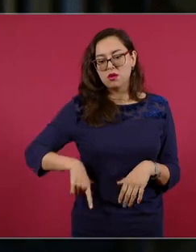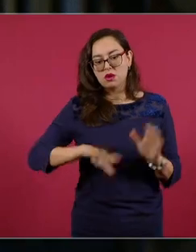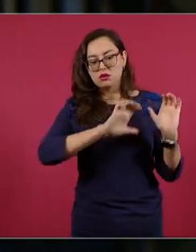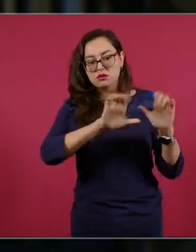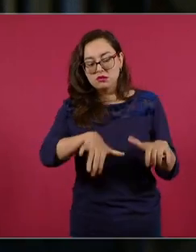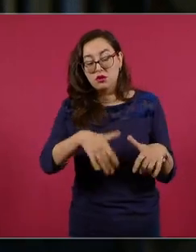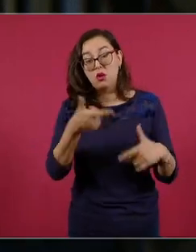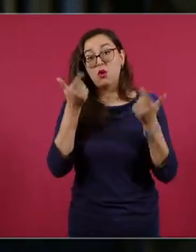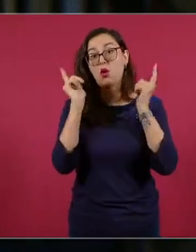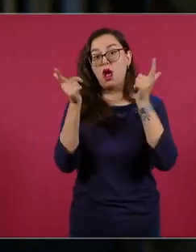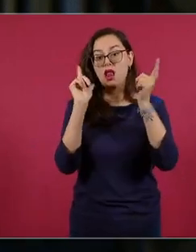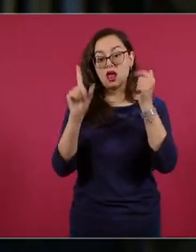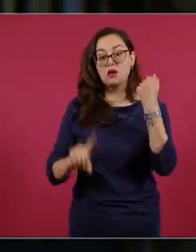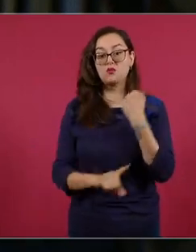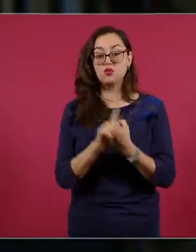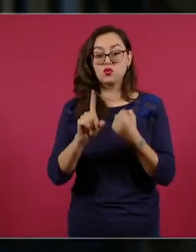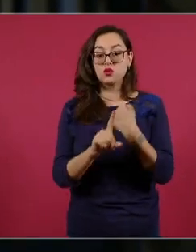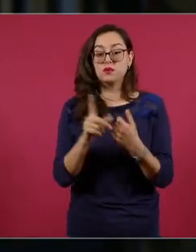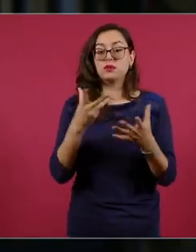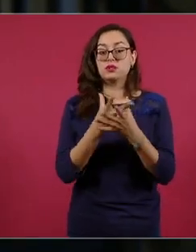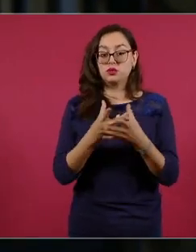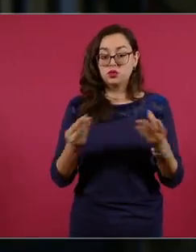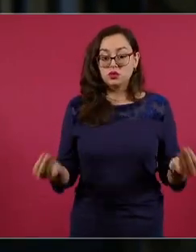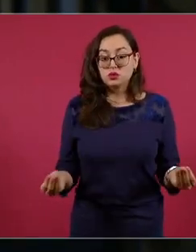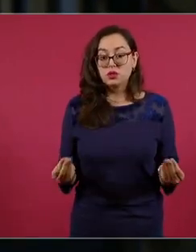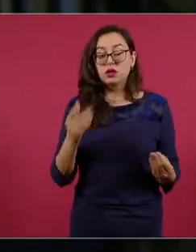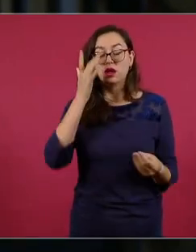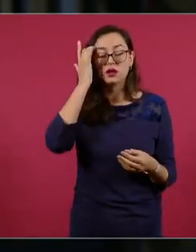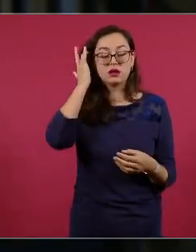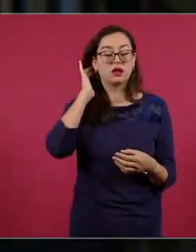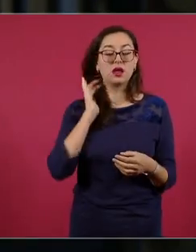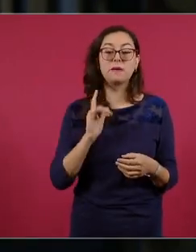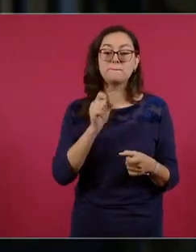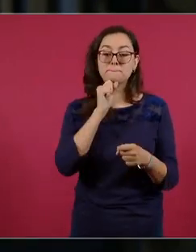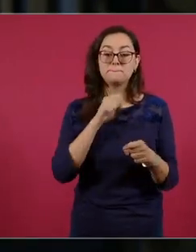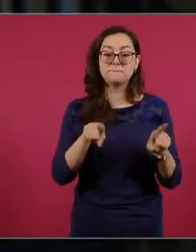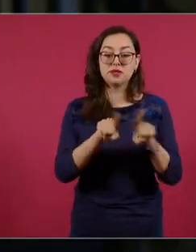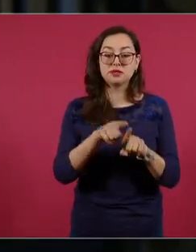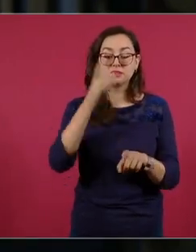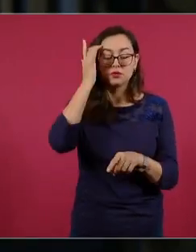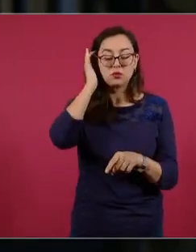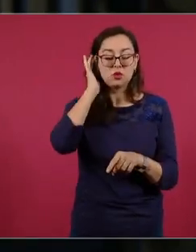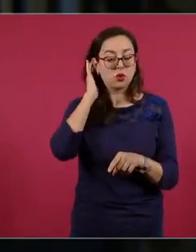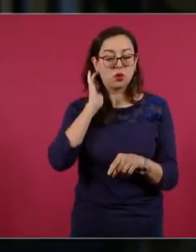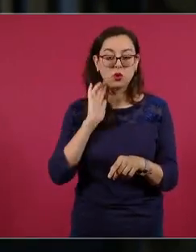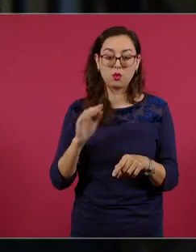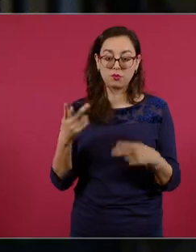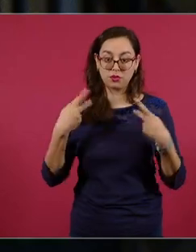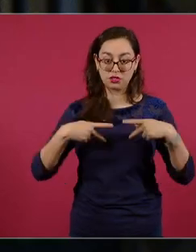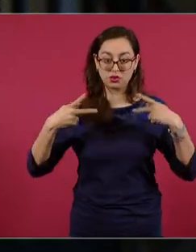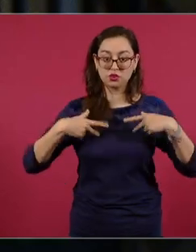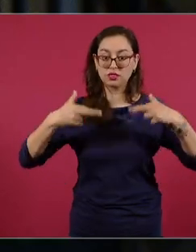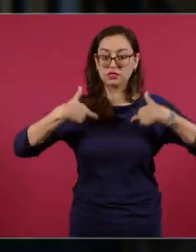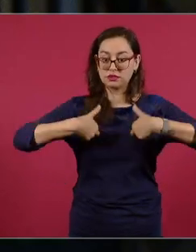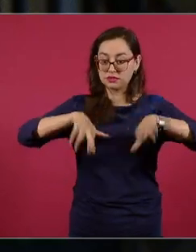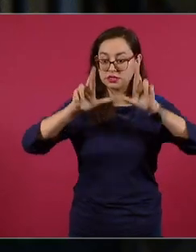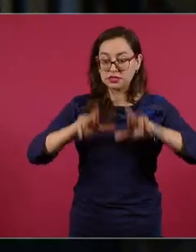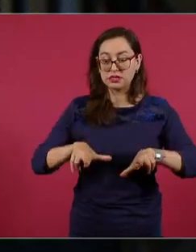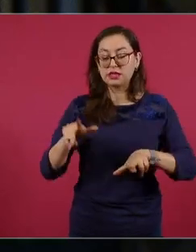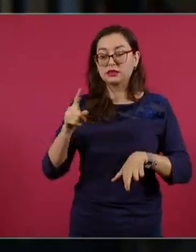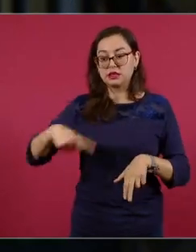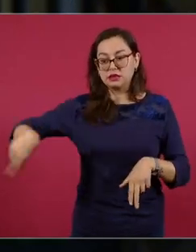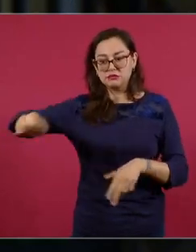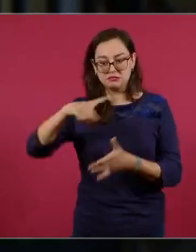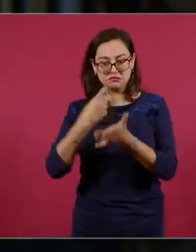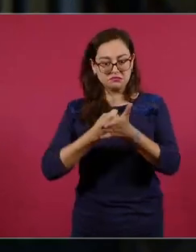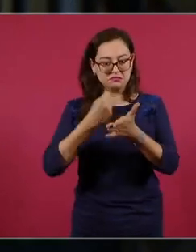inclusive el que les haya representado en ese problema, pues ya tiene amenazas, pero él continúa y él no va